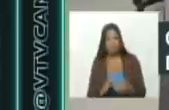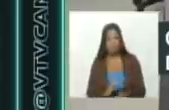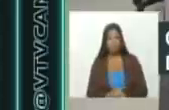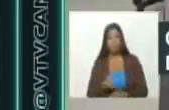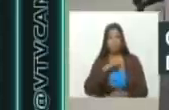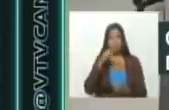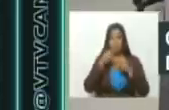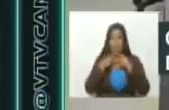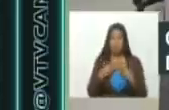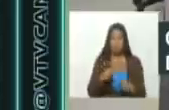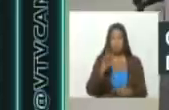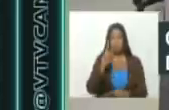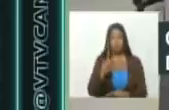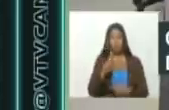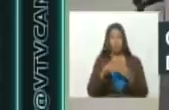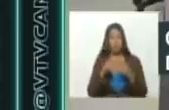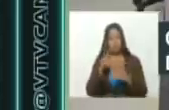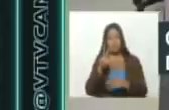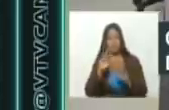perdimos